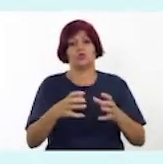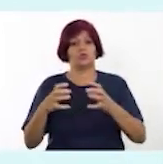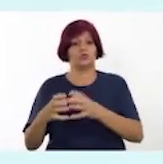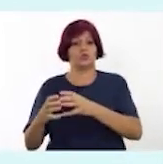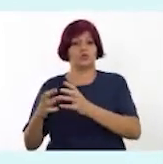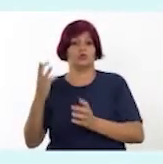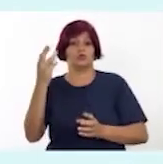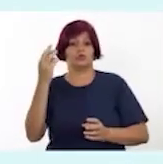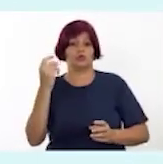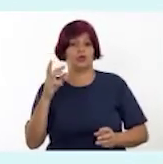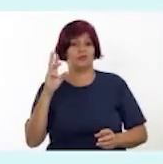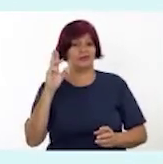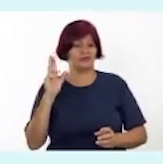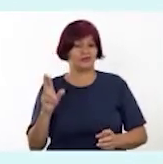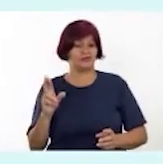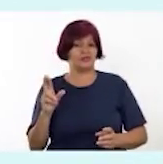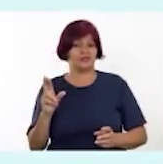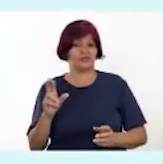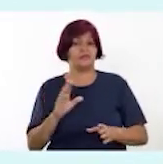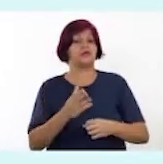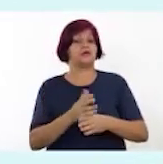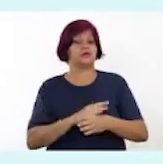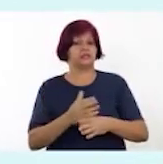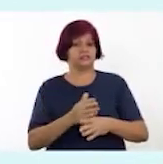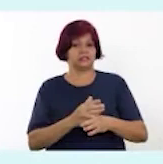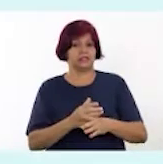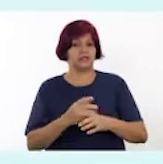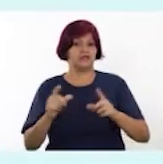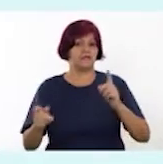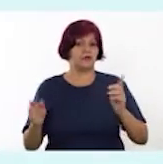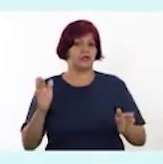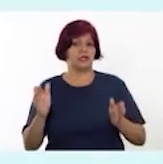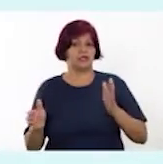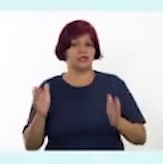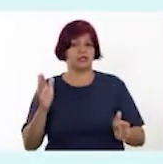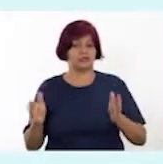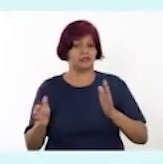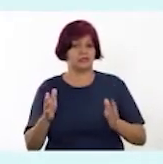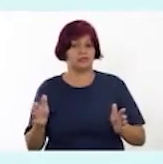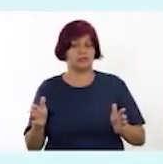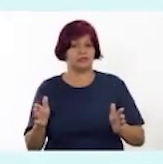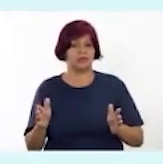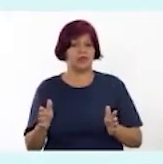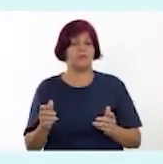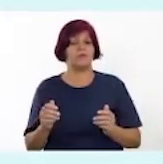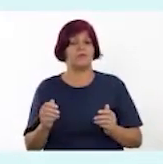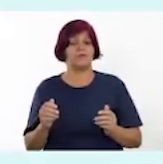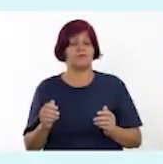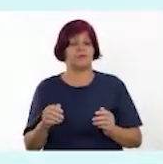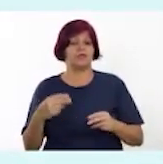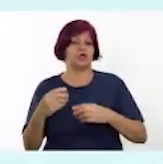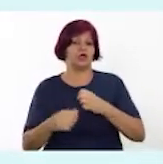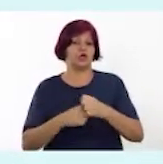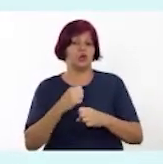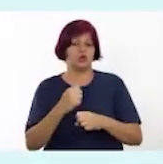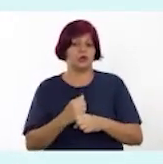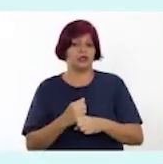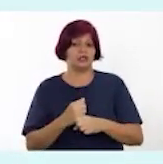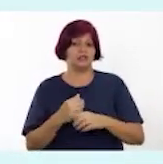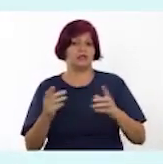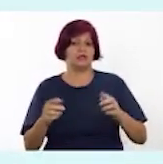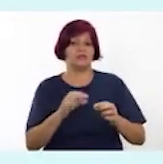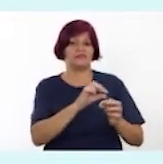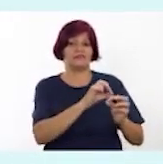números reales, viene definido el intervalo y lo hacen a través del